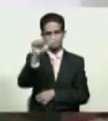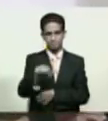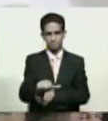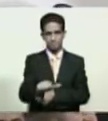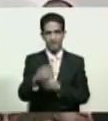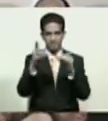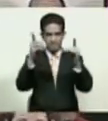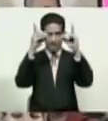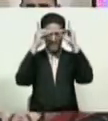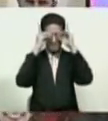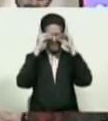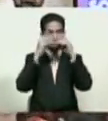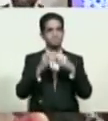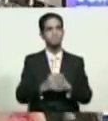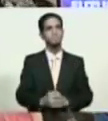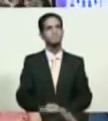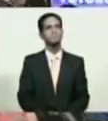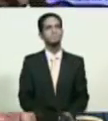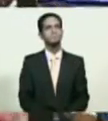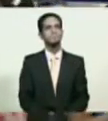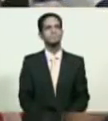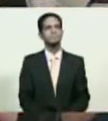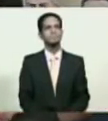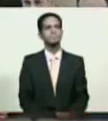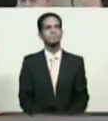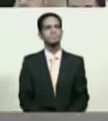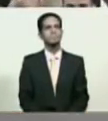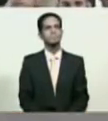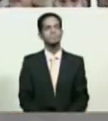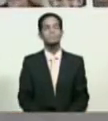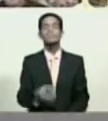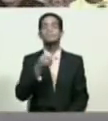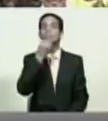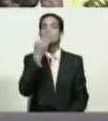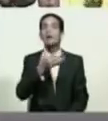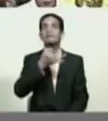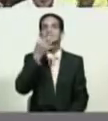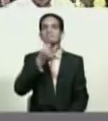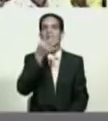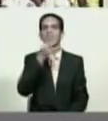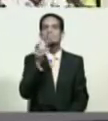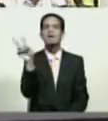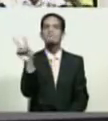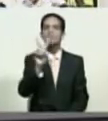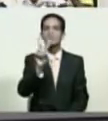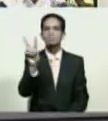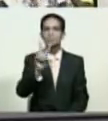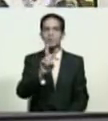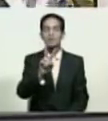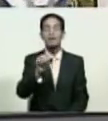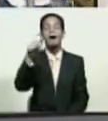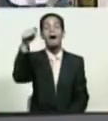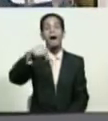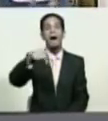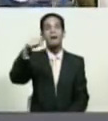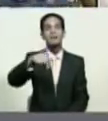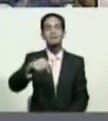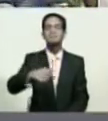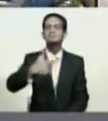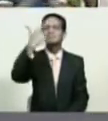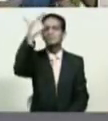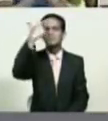Delcy Rodríguez. Buenas tardes a toda Venezuela. Aquí está el movimiento